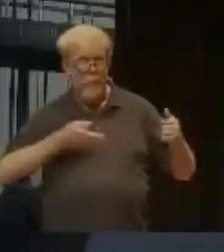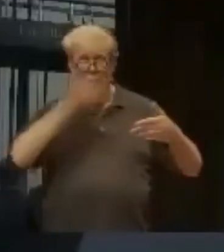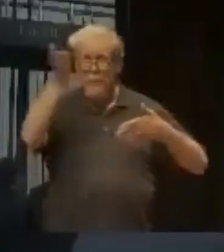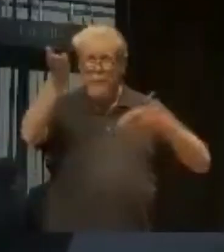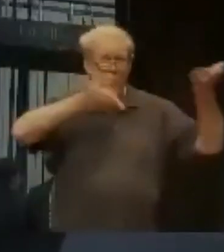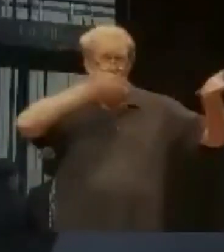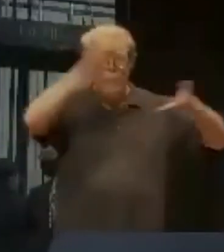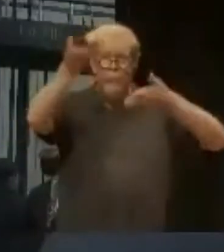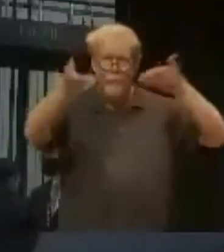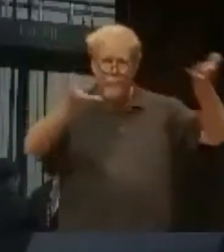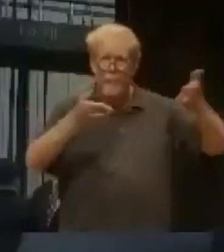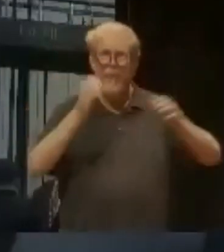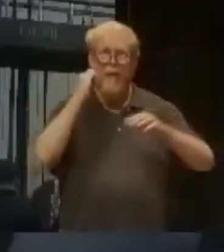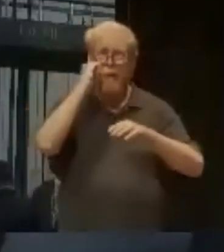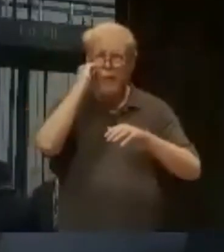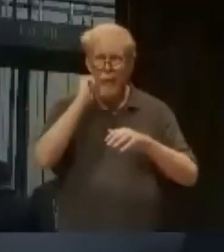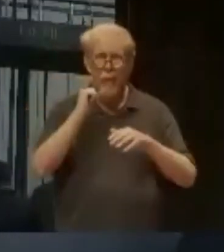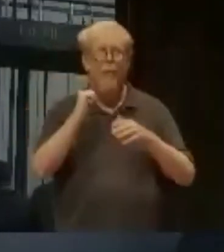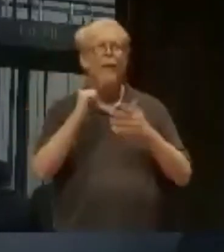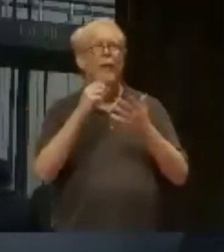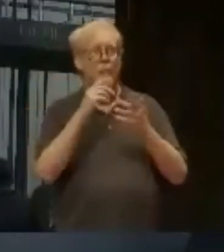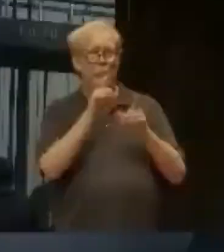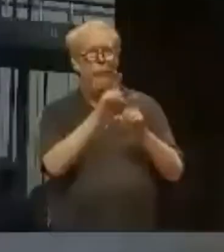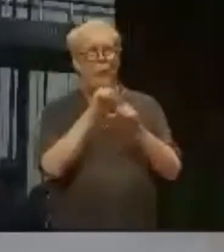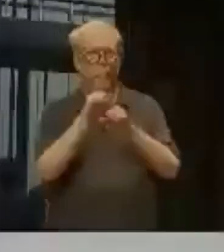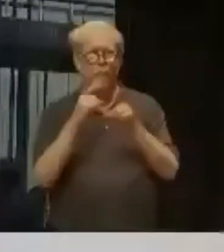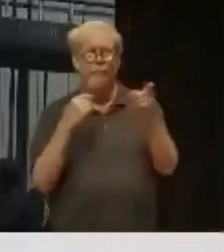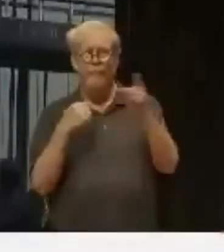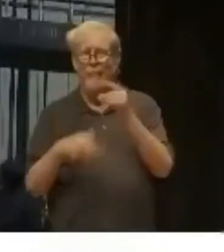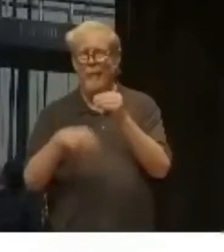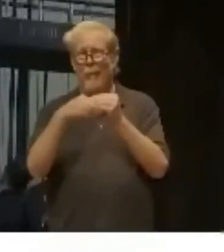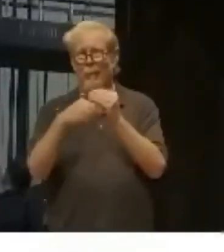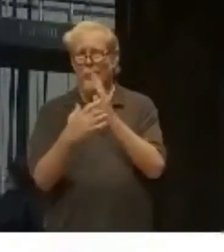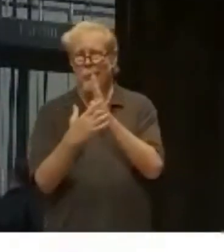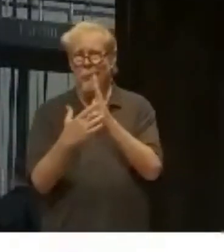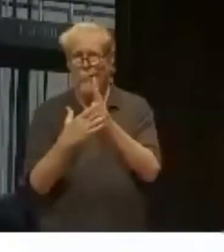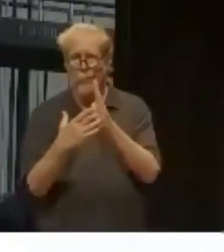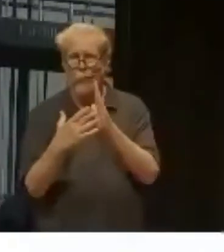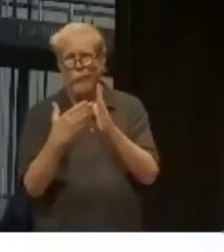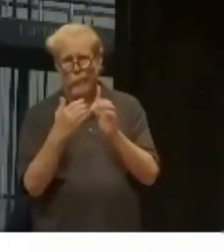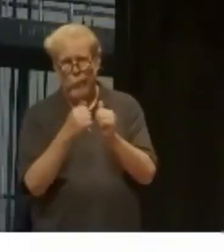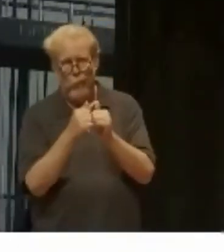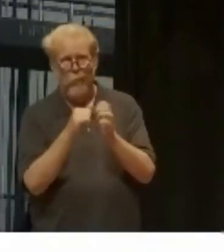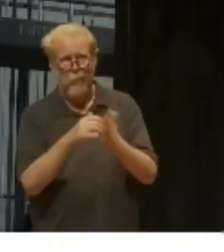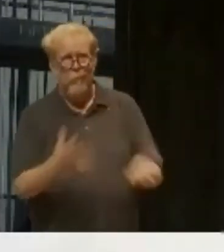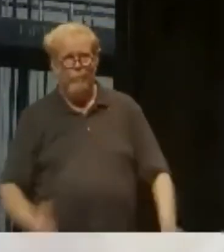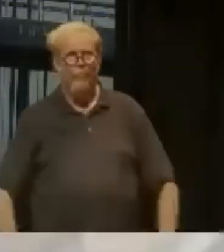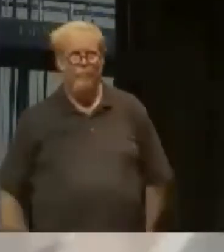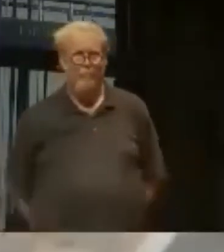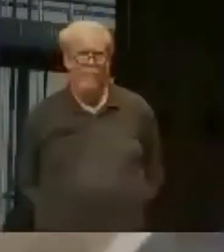250 comidas al día y también entregamos libros y otros materiales de tecnología también.